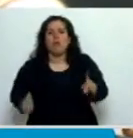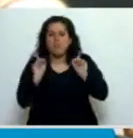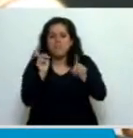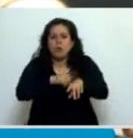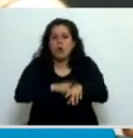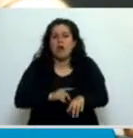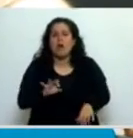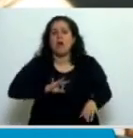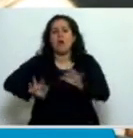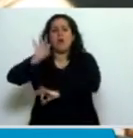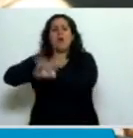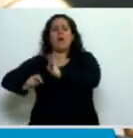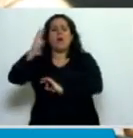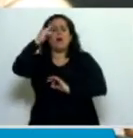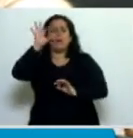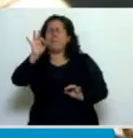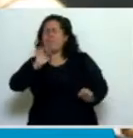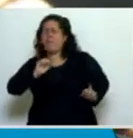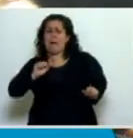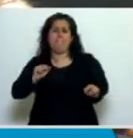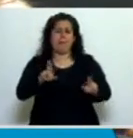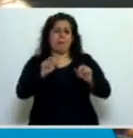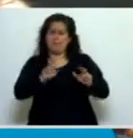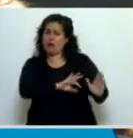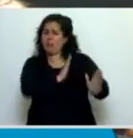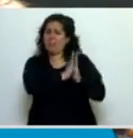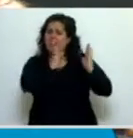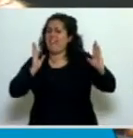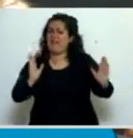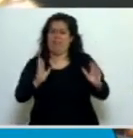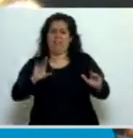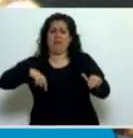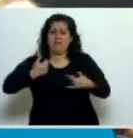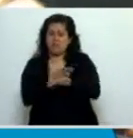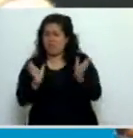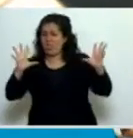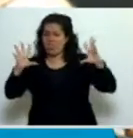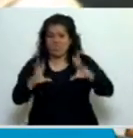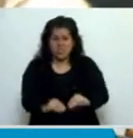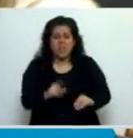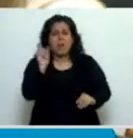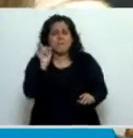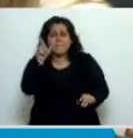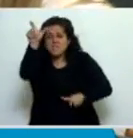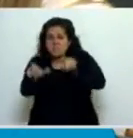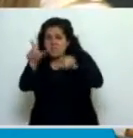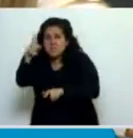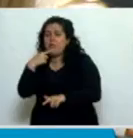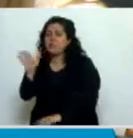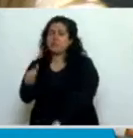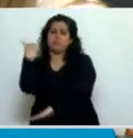lo que fue la década más depredadora y vergonzosa en términos sociales. Los mismos que ahora intentan hacernos un